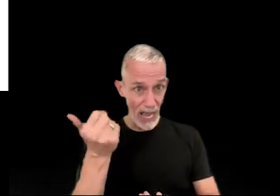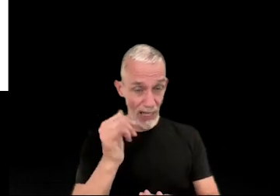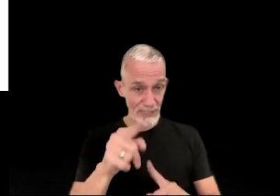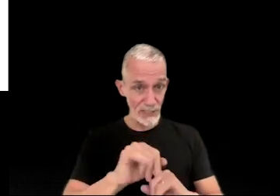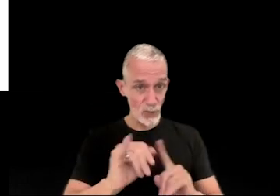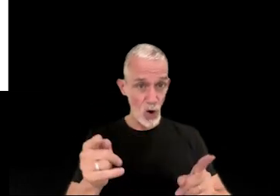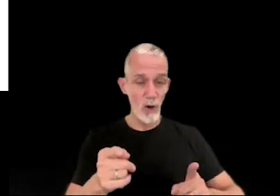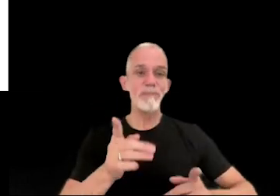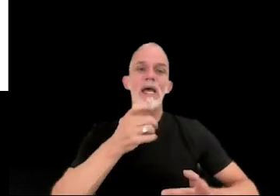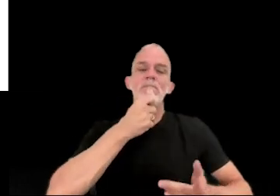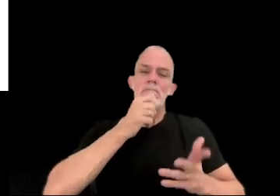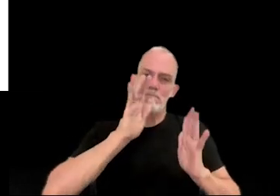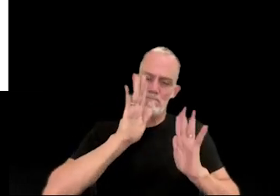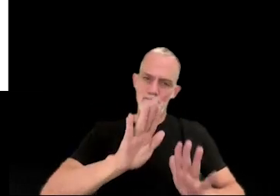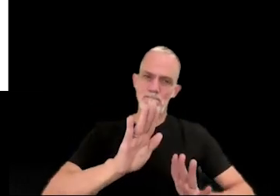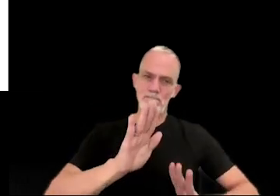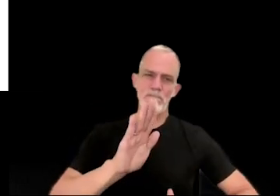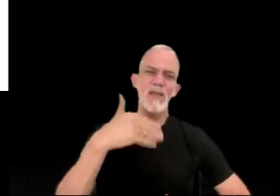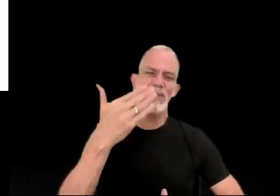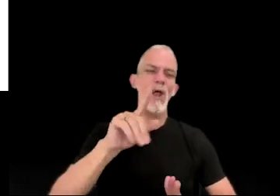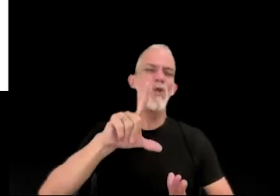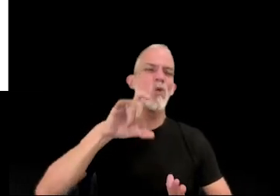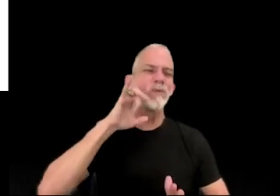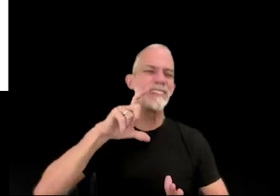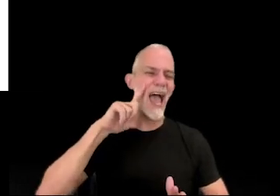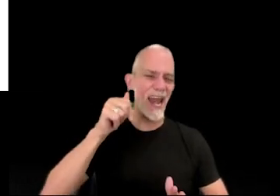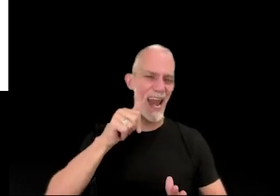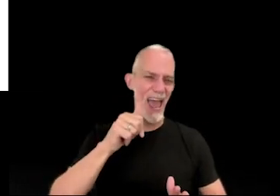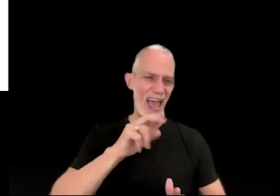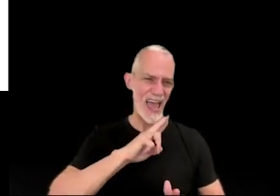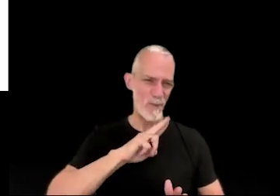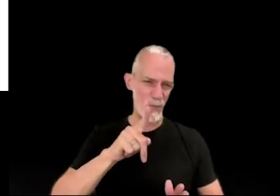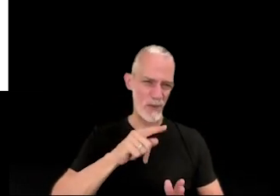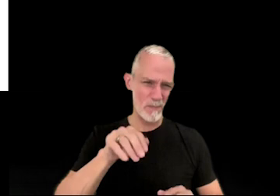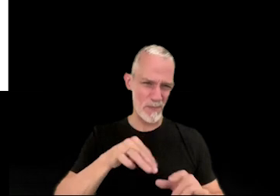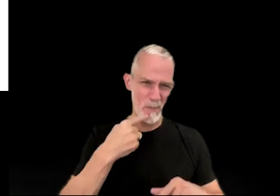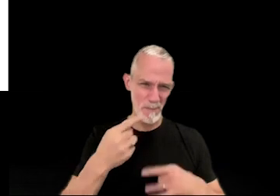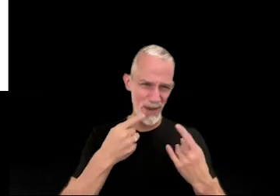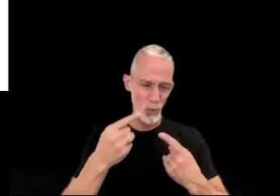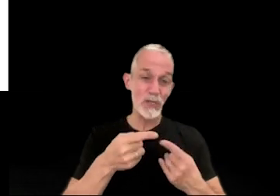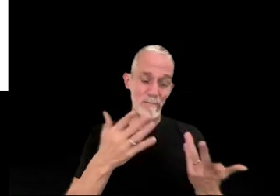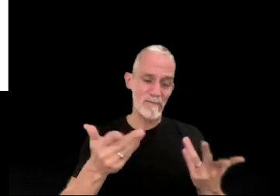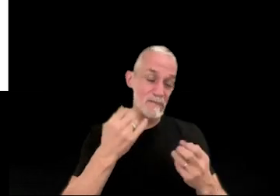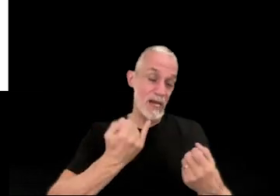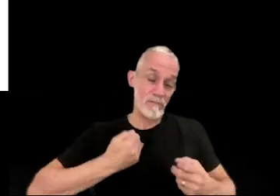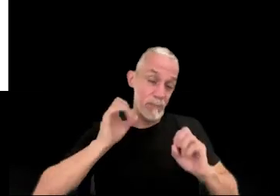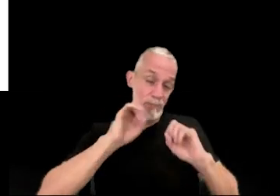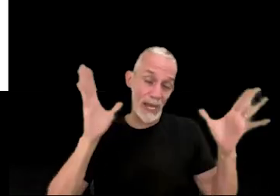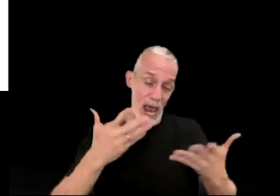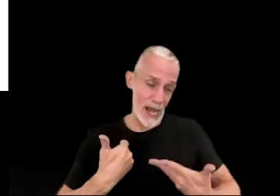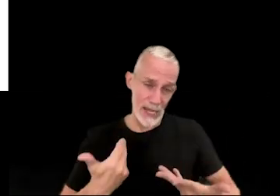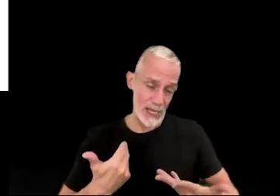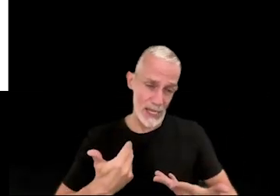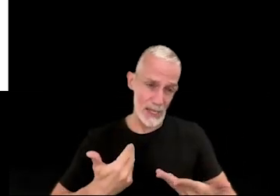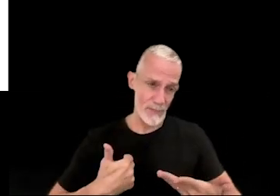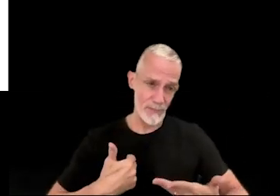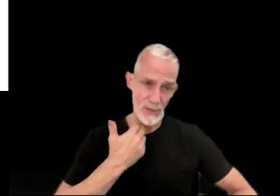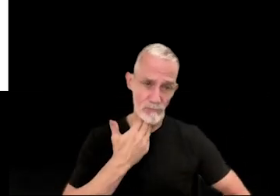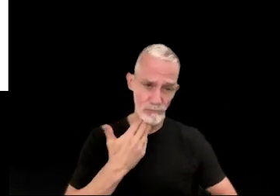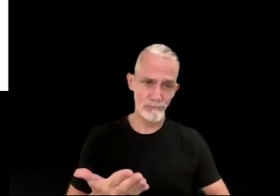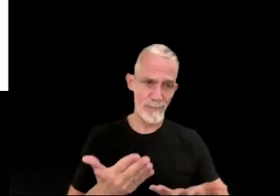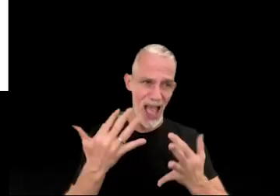Si eso, bueno, después Luciana, o la chica que hizo la pregunta, después que me la aclare, porque en realidad eh,